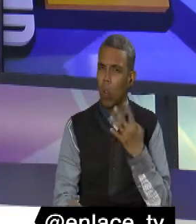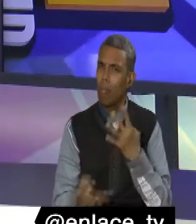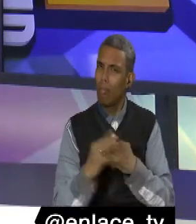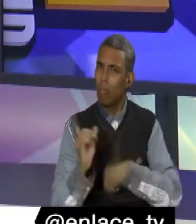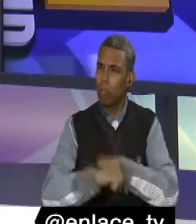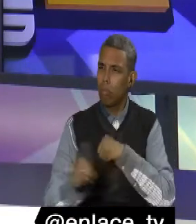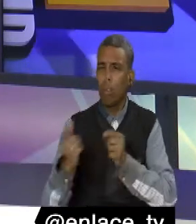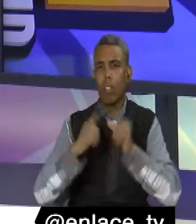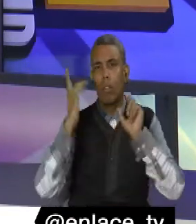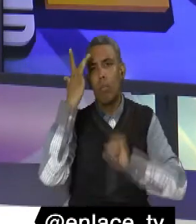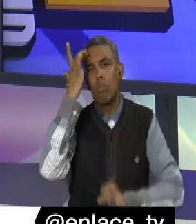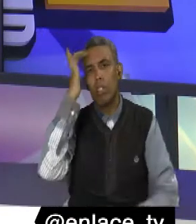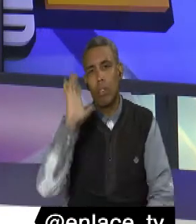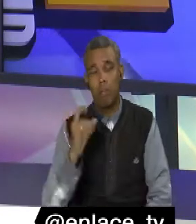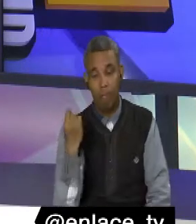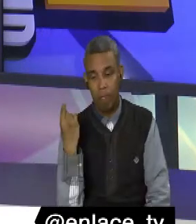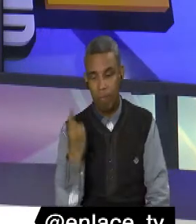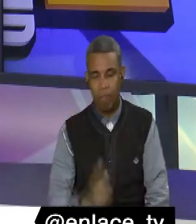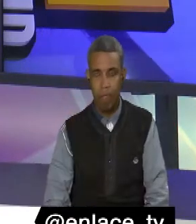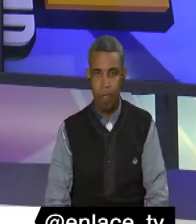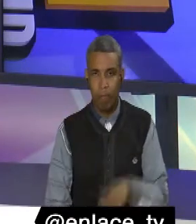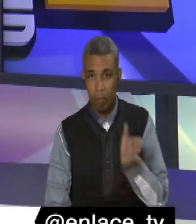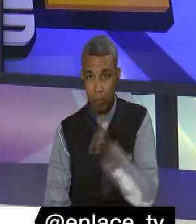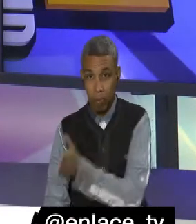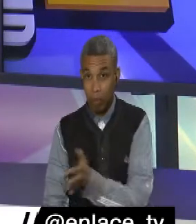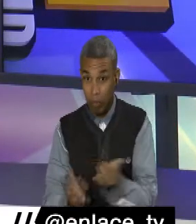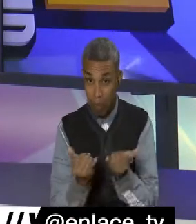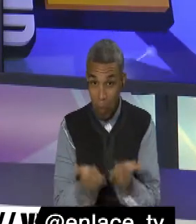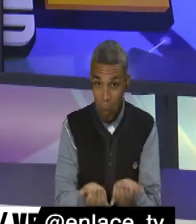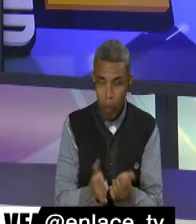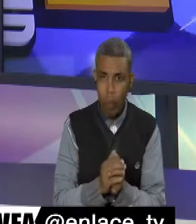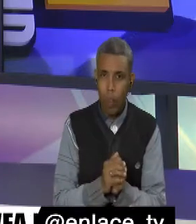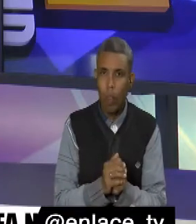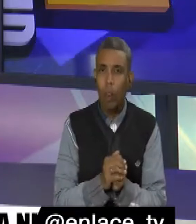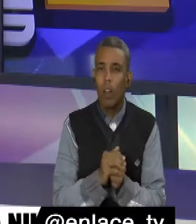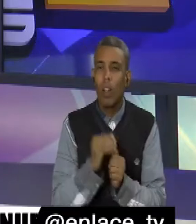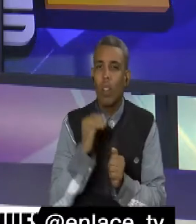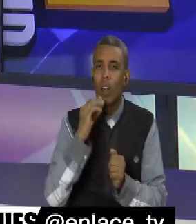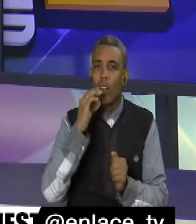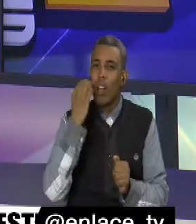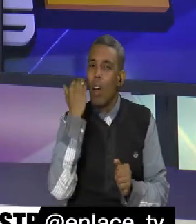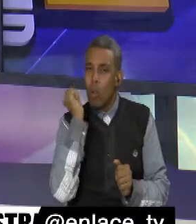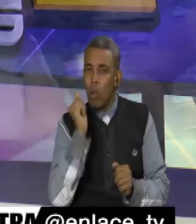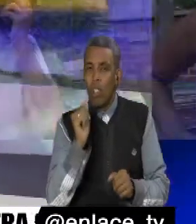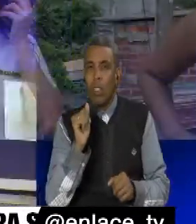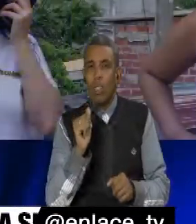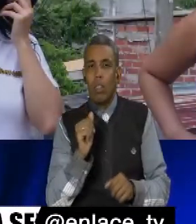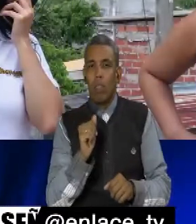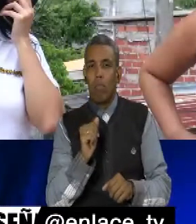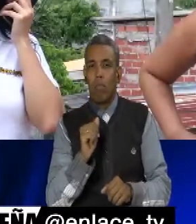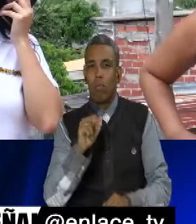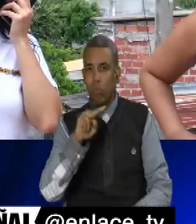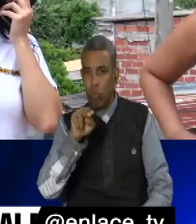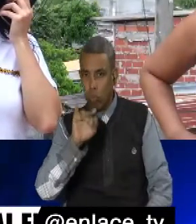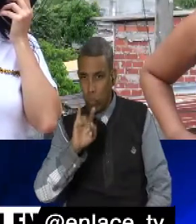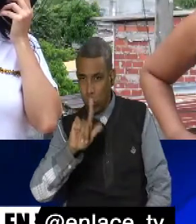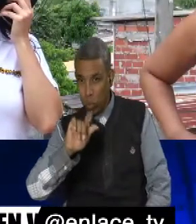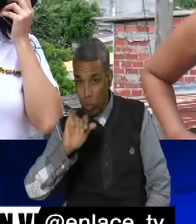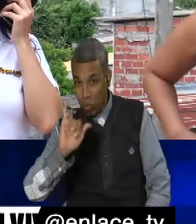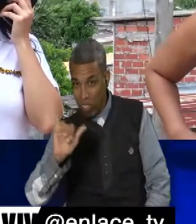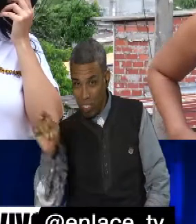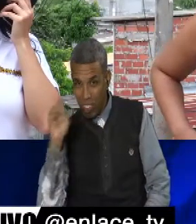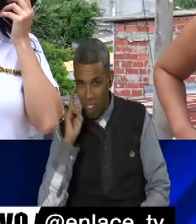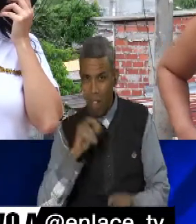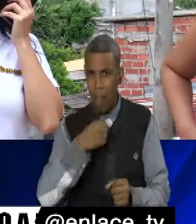Y a esta hora de la tarde establecemos contacto directo con Sulayu Cruz, quien se encuentra en el barrio Colinas del Seminario, en donde la comunidad hace el llamado a